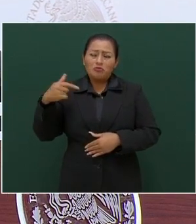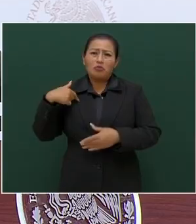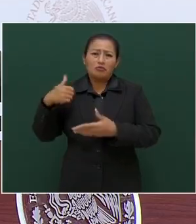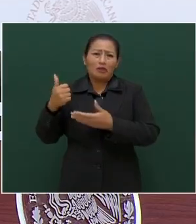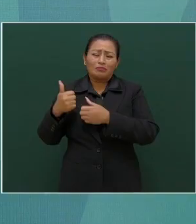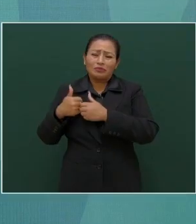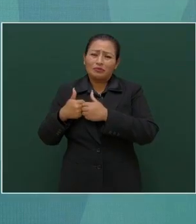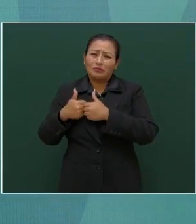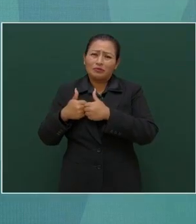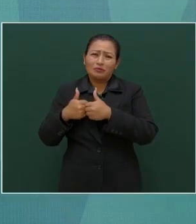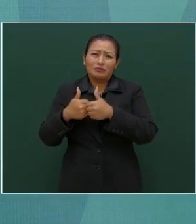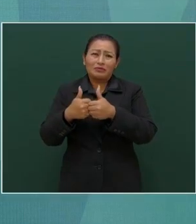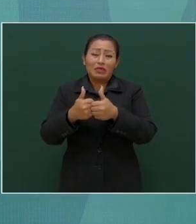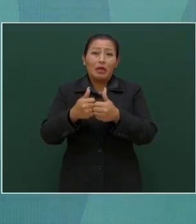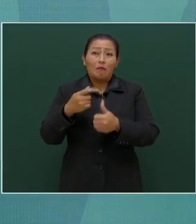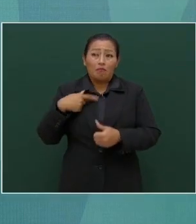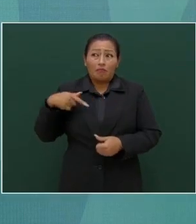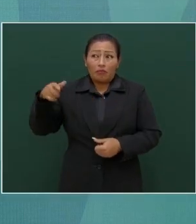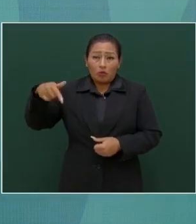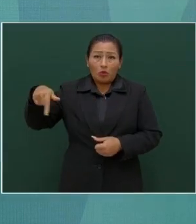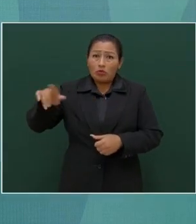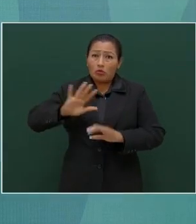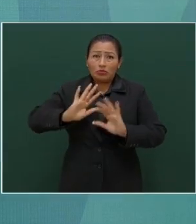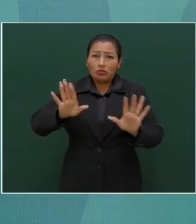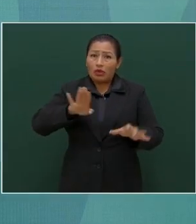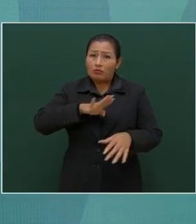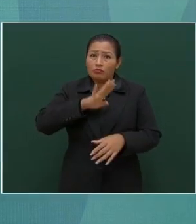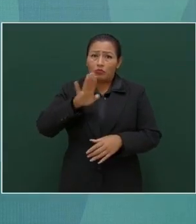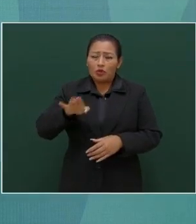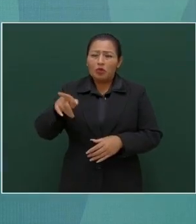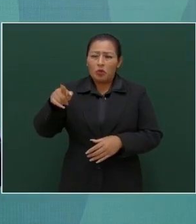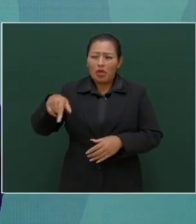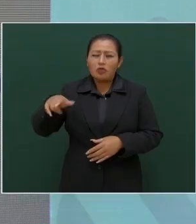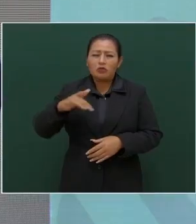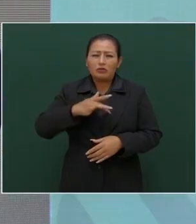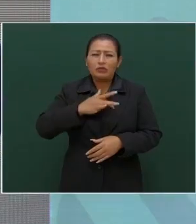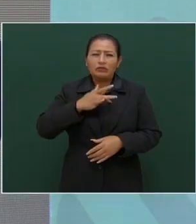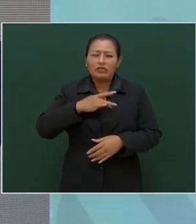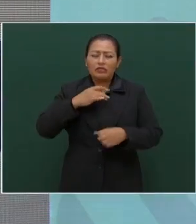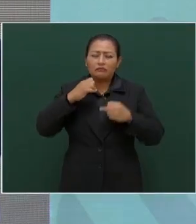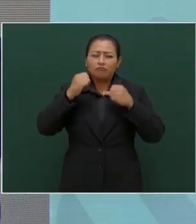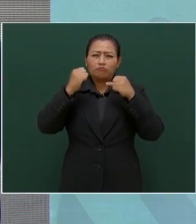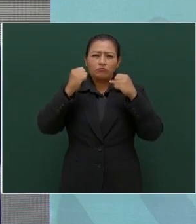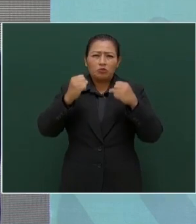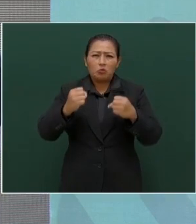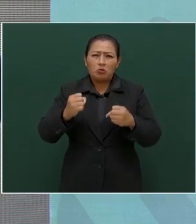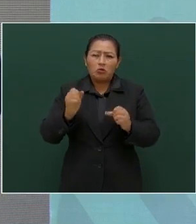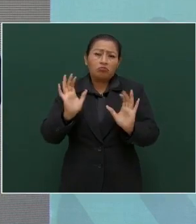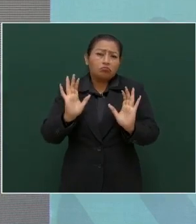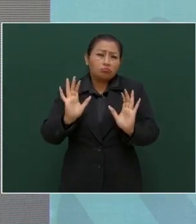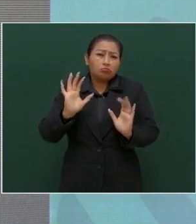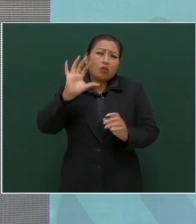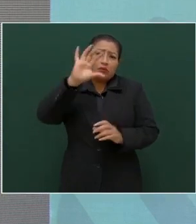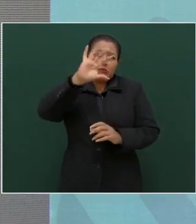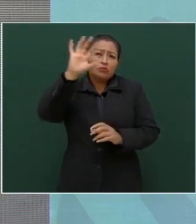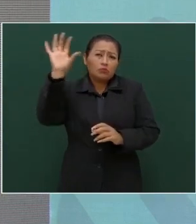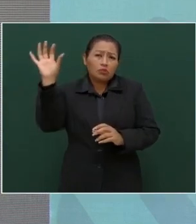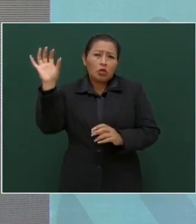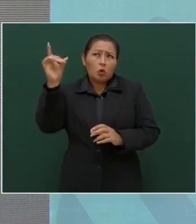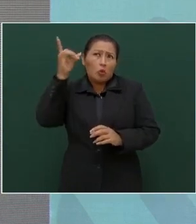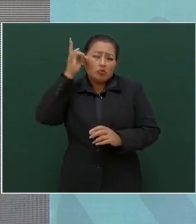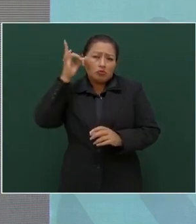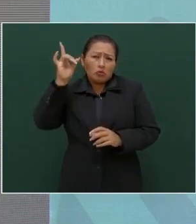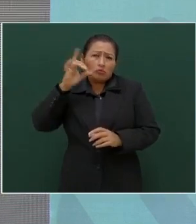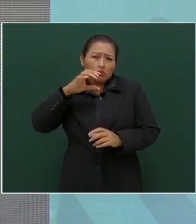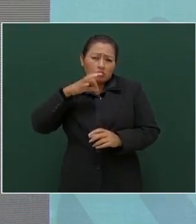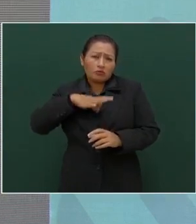nosotros. Pero donde estén, están seguramente en el cielo, deben estar muy